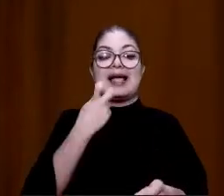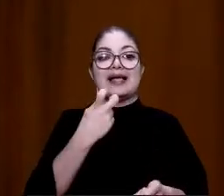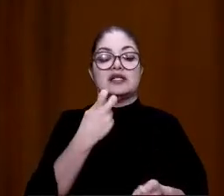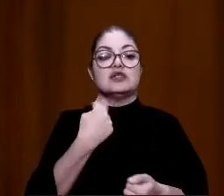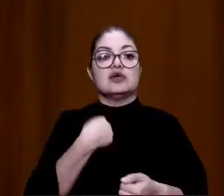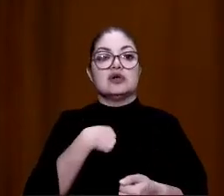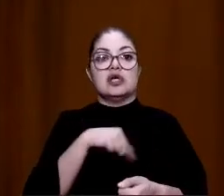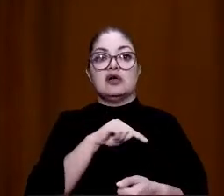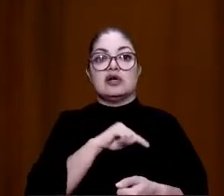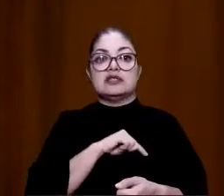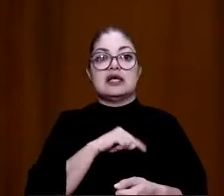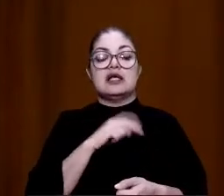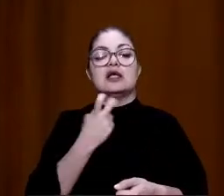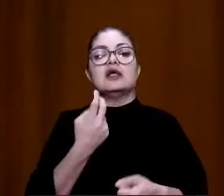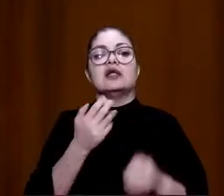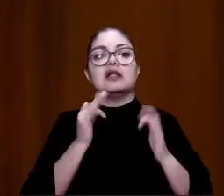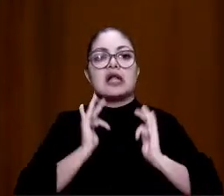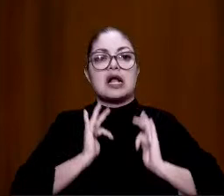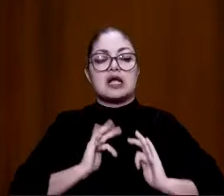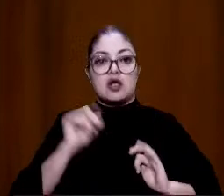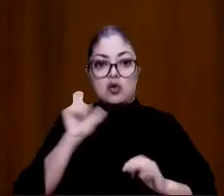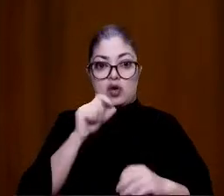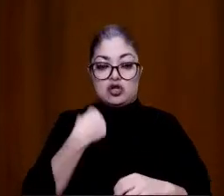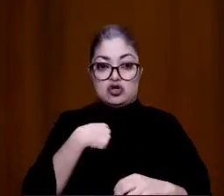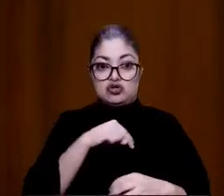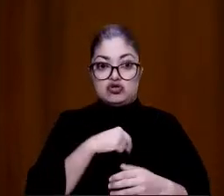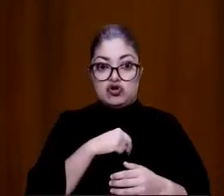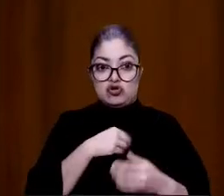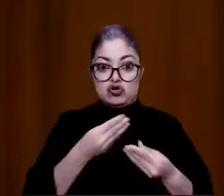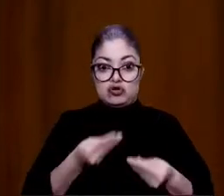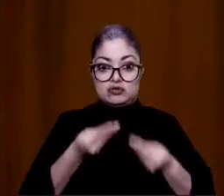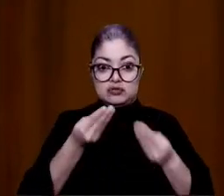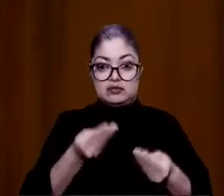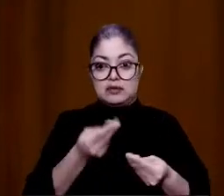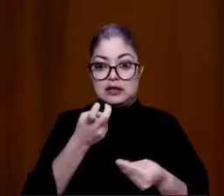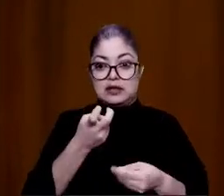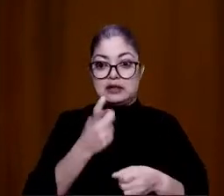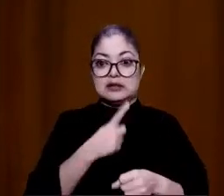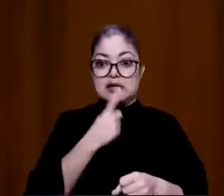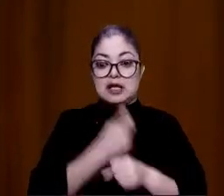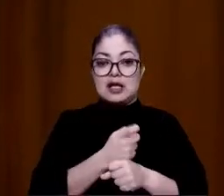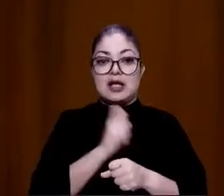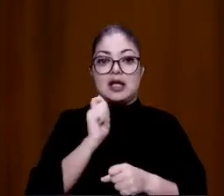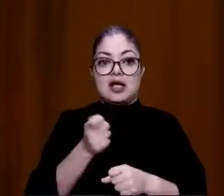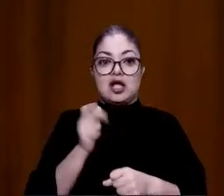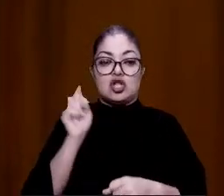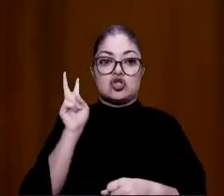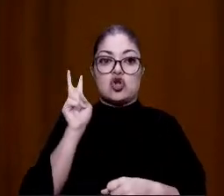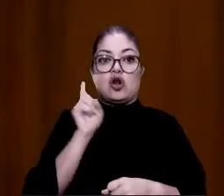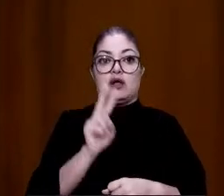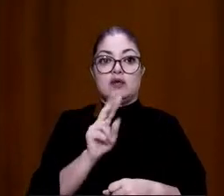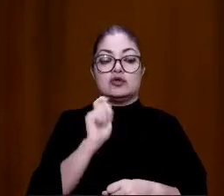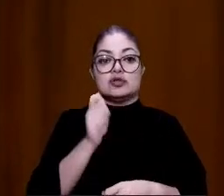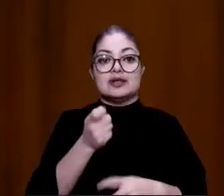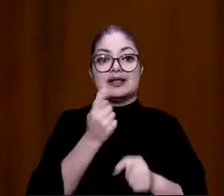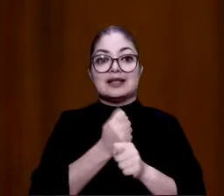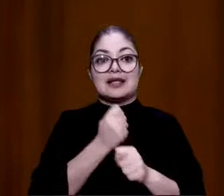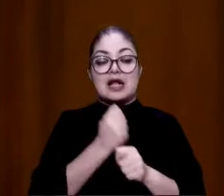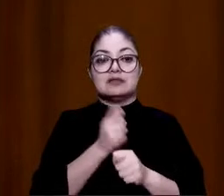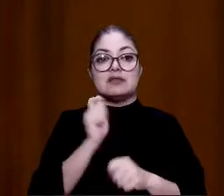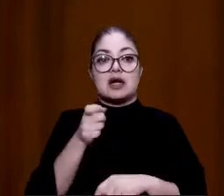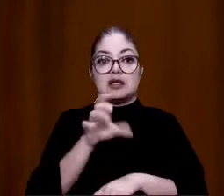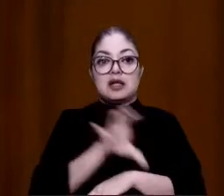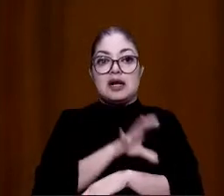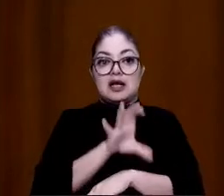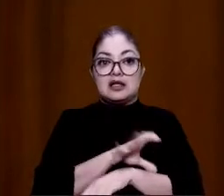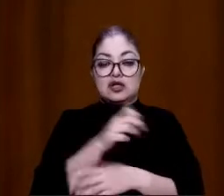da tranquilidad? O sea, nosotros cuando le entreguemos yo creo que no hay mejor ente para operar el trolebús que el sistema de transportes eléctricos de la Ciudad